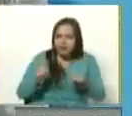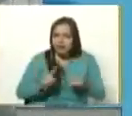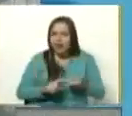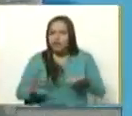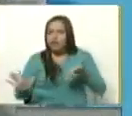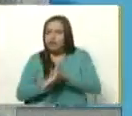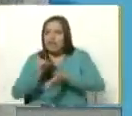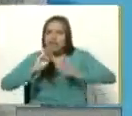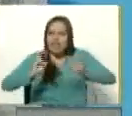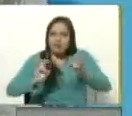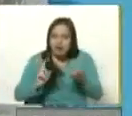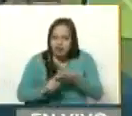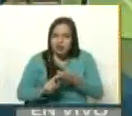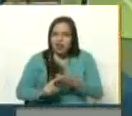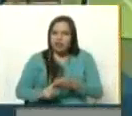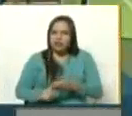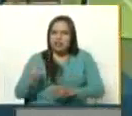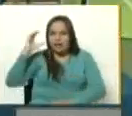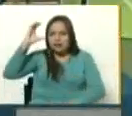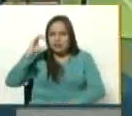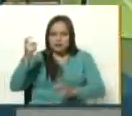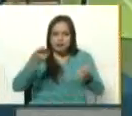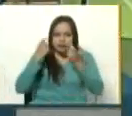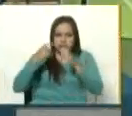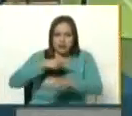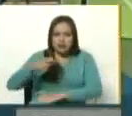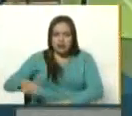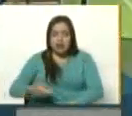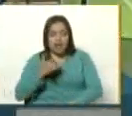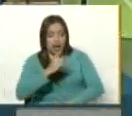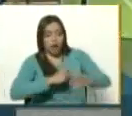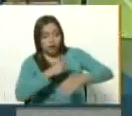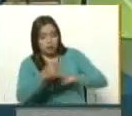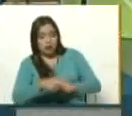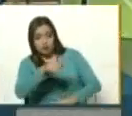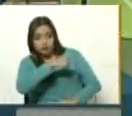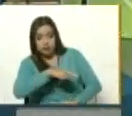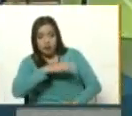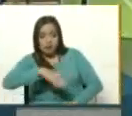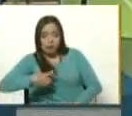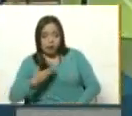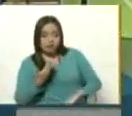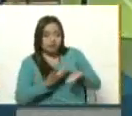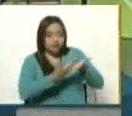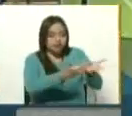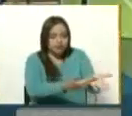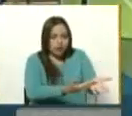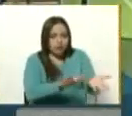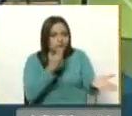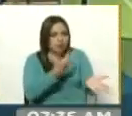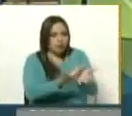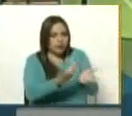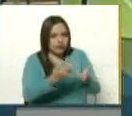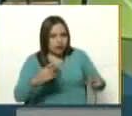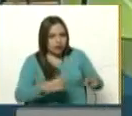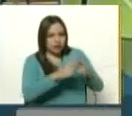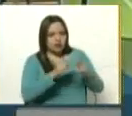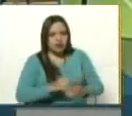contenido, sobre la capacitación de nuestra gente. ¿Y hay un plan concreto de parte de ustedes para presentarlo allí en ese encuentro? Sí,